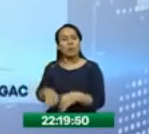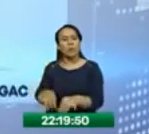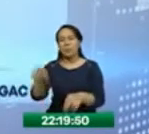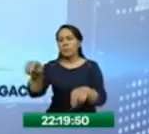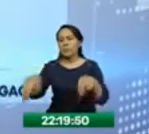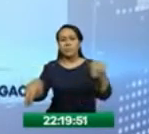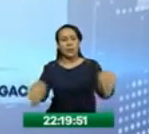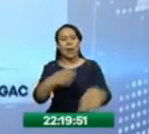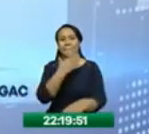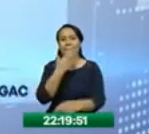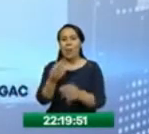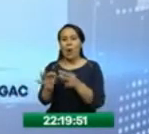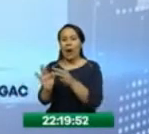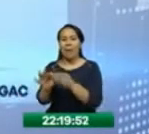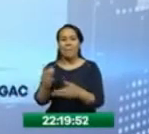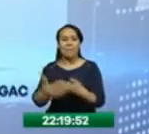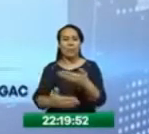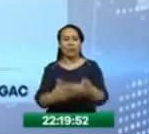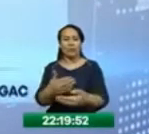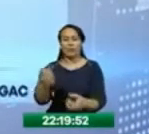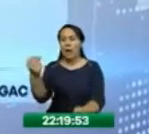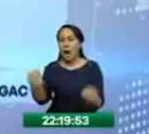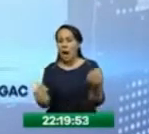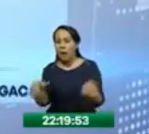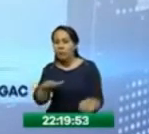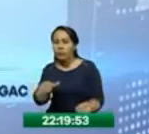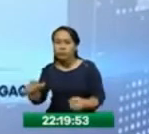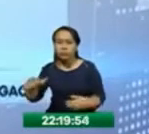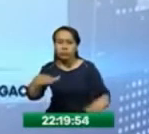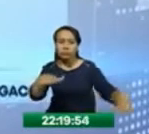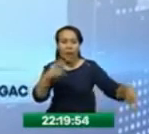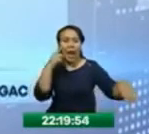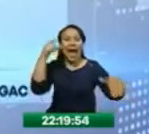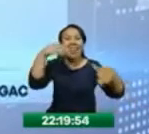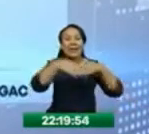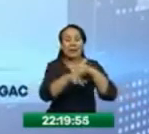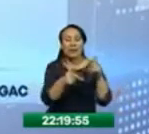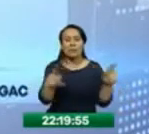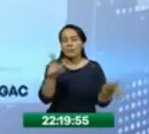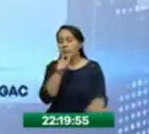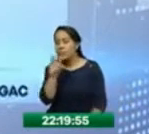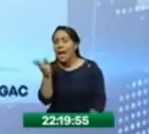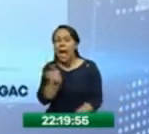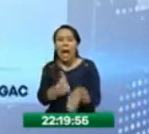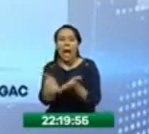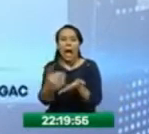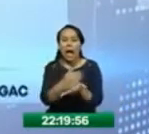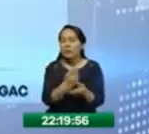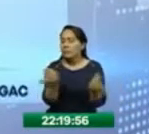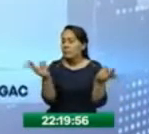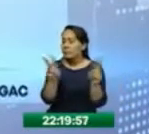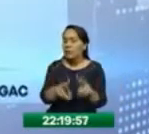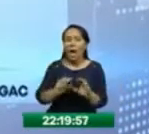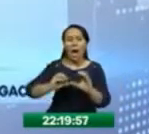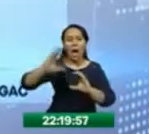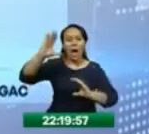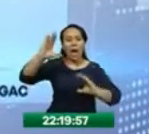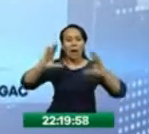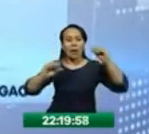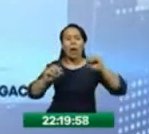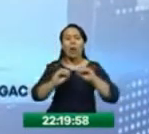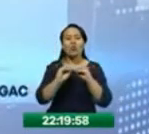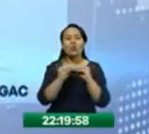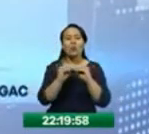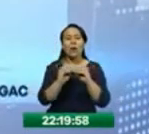permanente, mejorar los procedimientos de patrullajes, también disuadir el acceso no autorizado y analizar o disminuir el número de